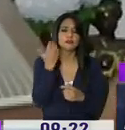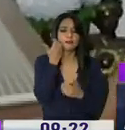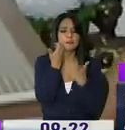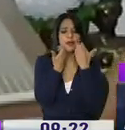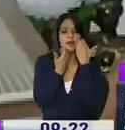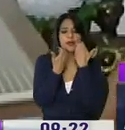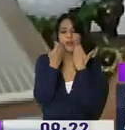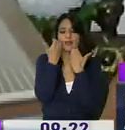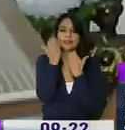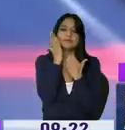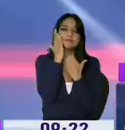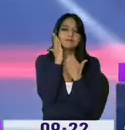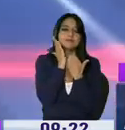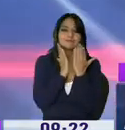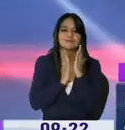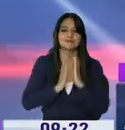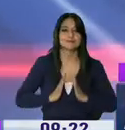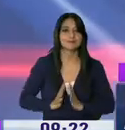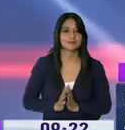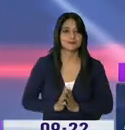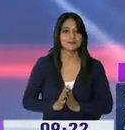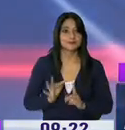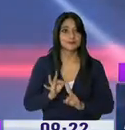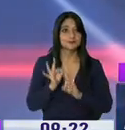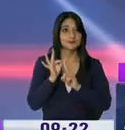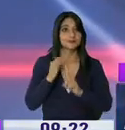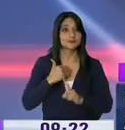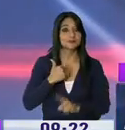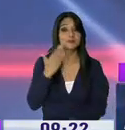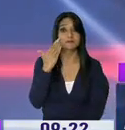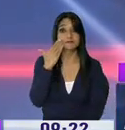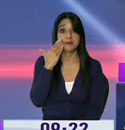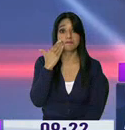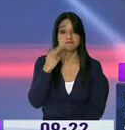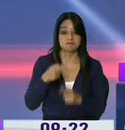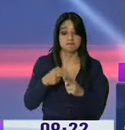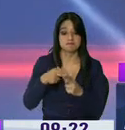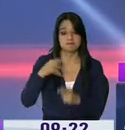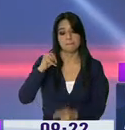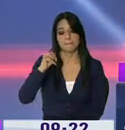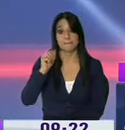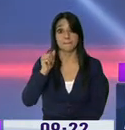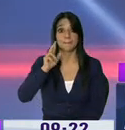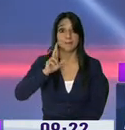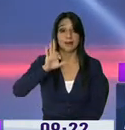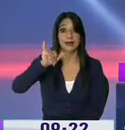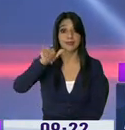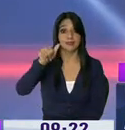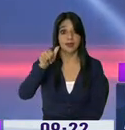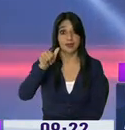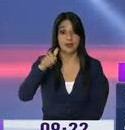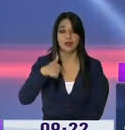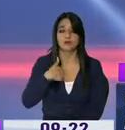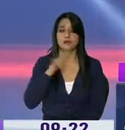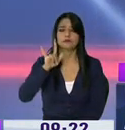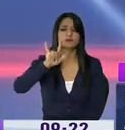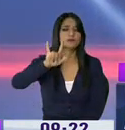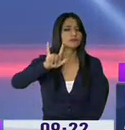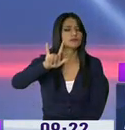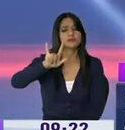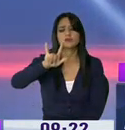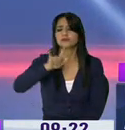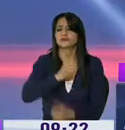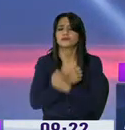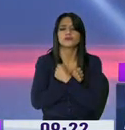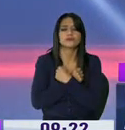manos acariciando. Especialmente a mi mami Marta Aguirre. Y la amo mucho en